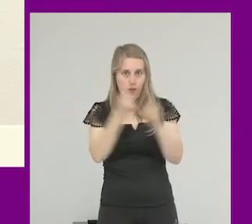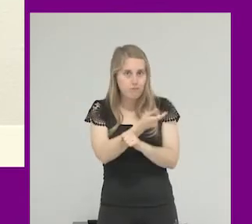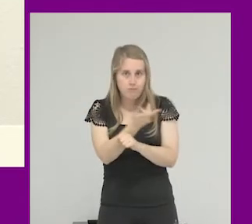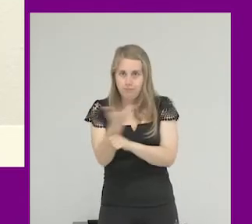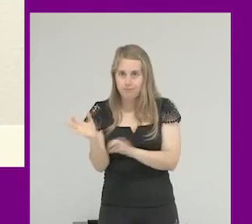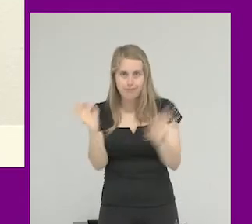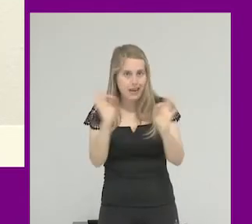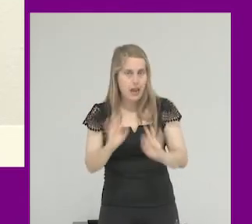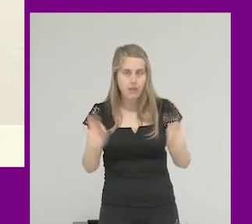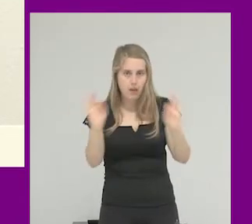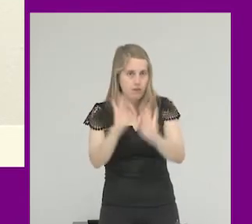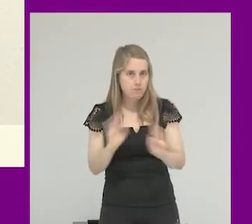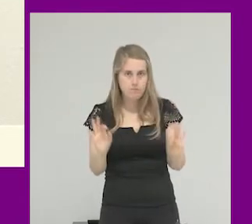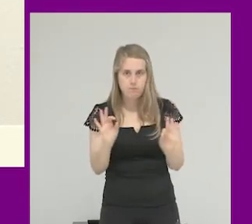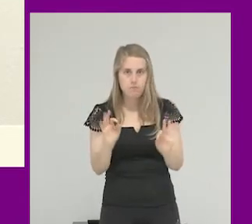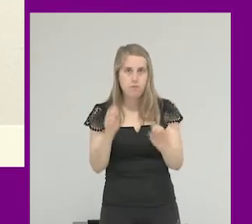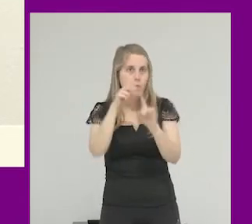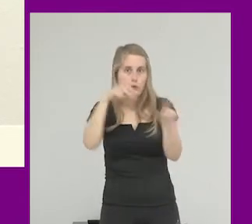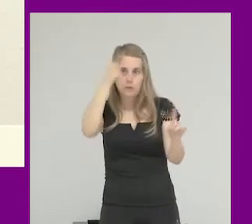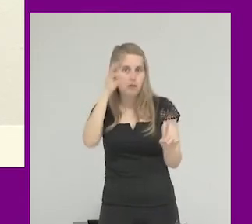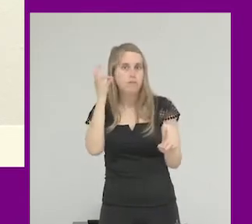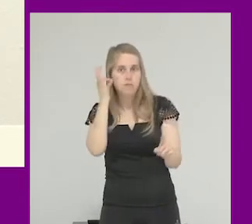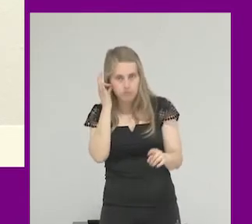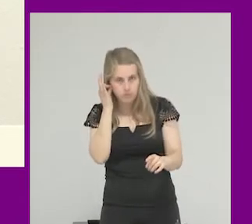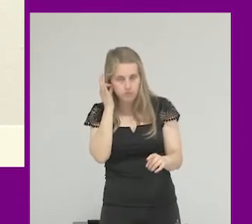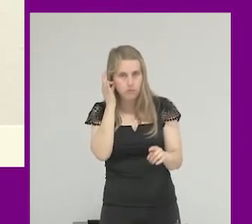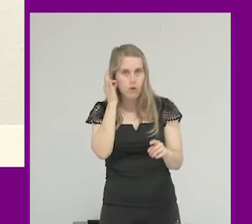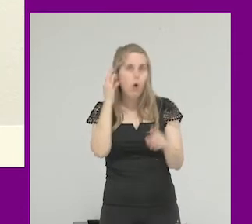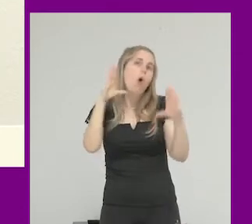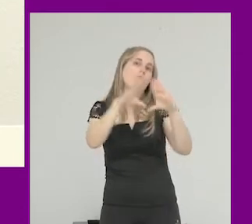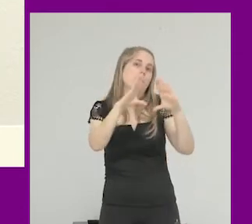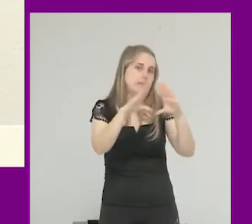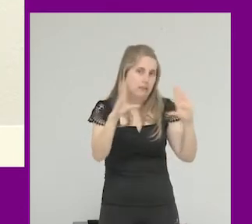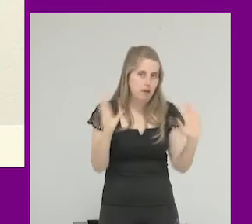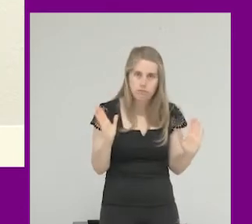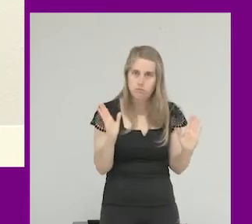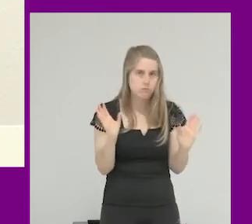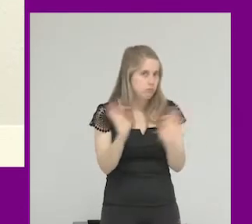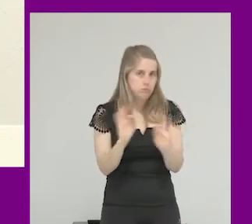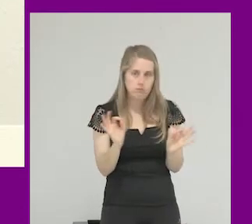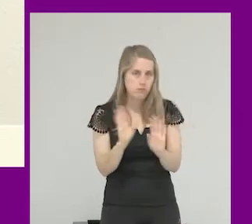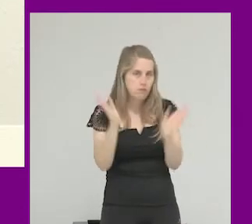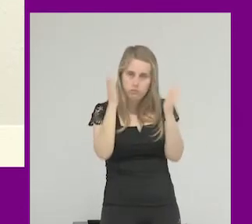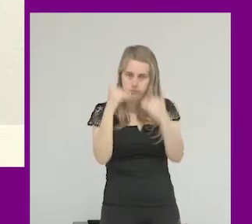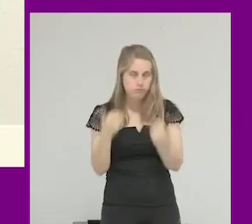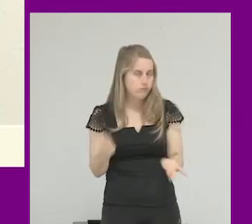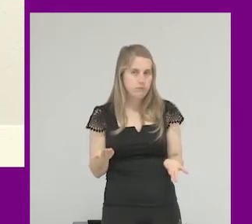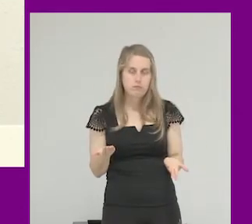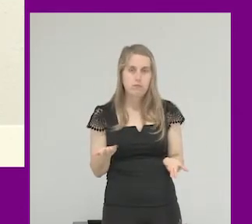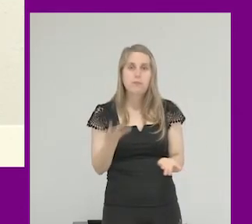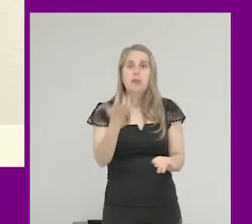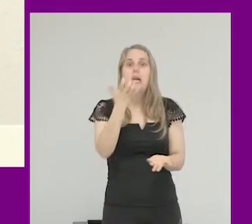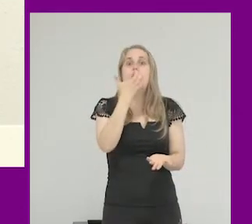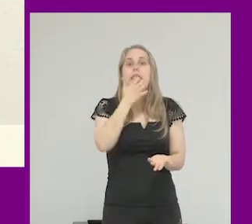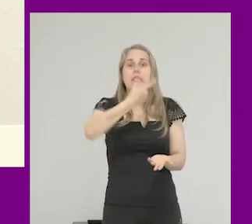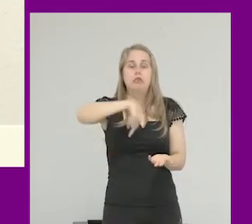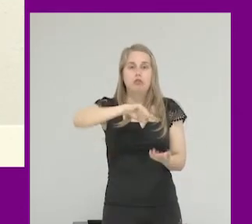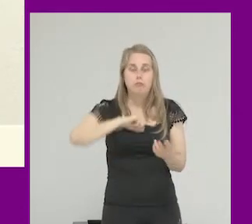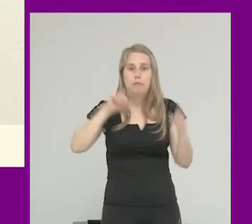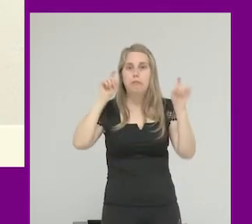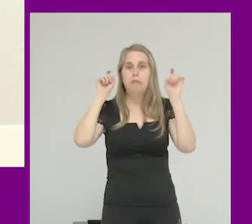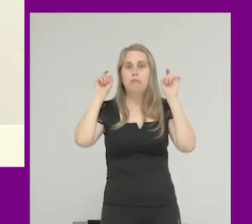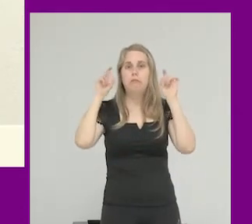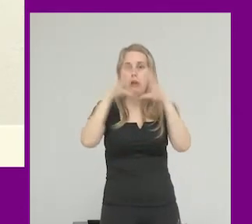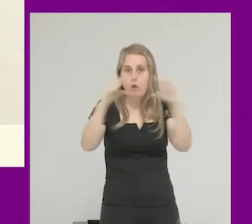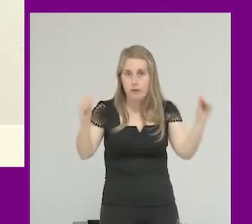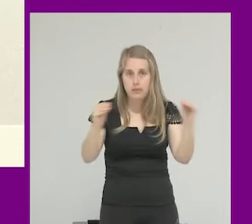transversal con perspectiva de género o feminista. Es decir, que si no enseñamos en